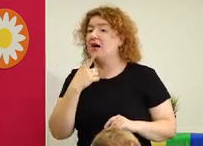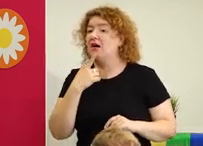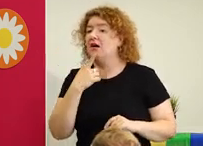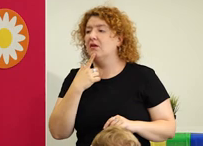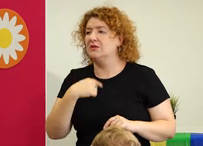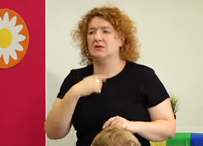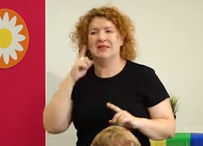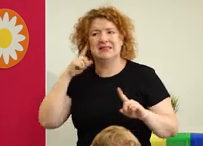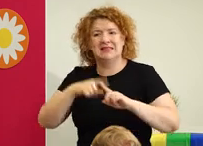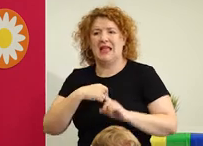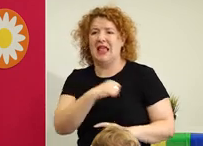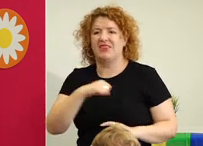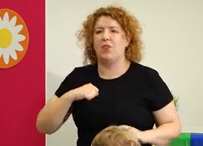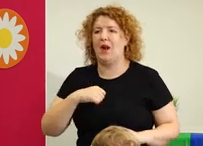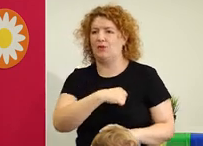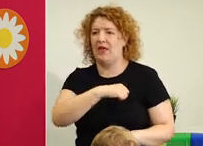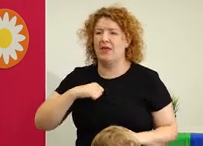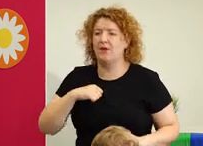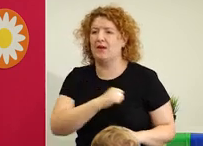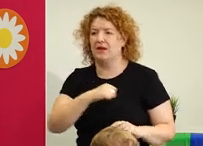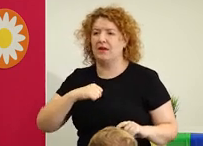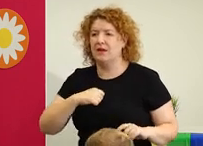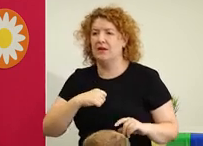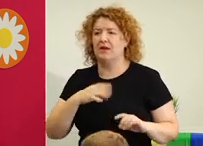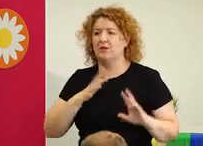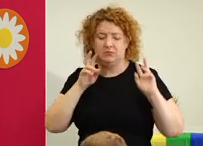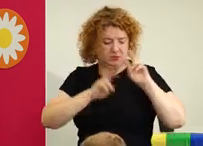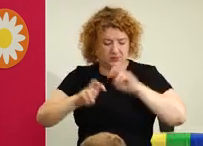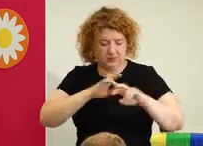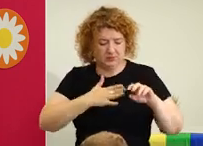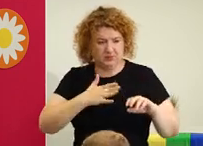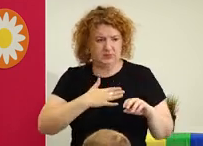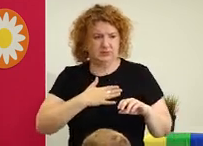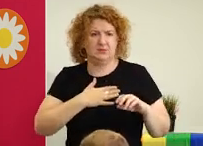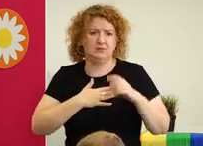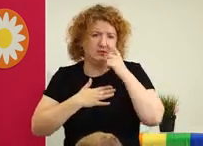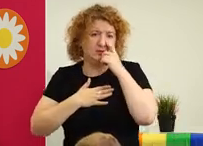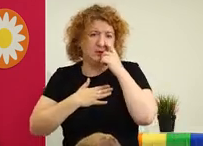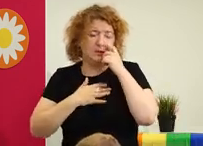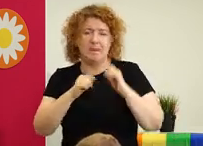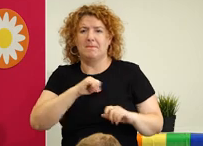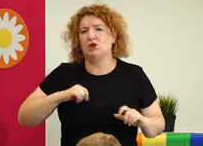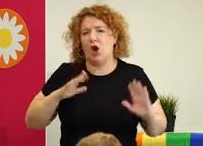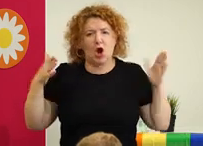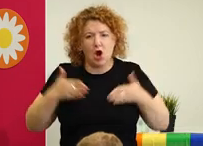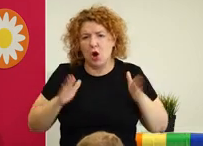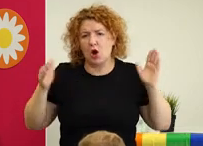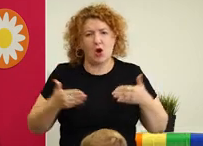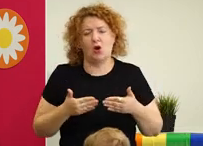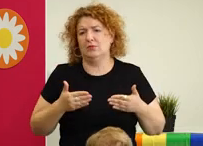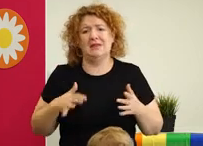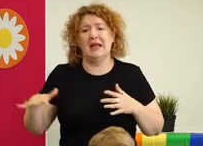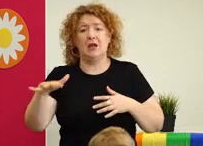el individualismo, y este individualismo se ha empujado la burbuja personal, y esta burbuja personal se ha crecido mucho en todos